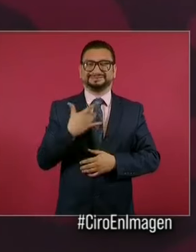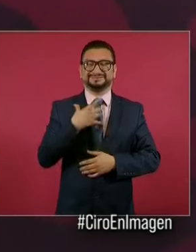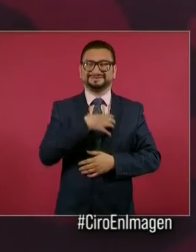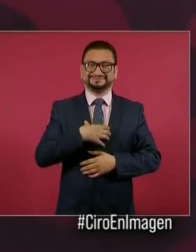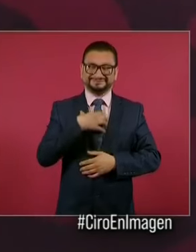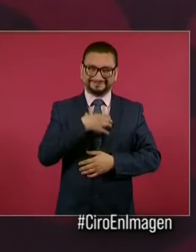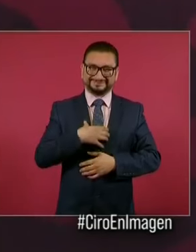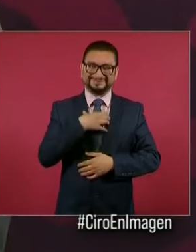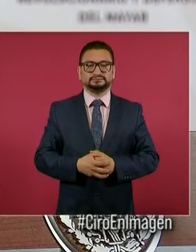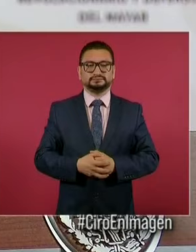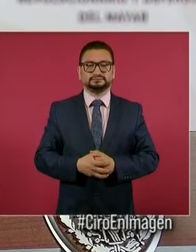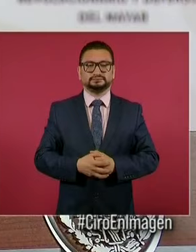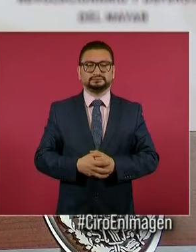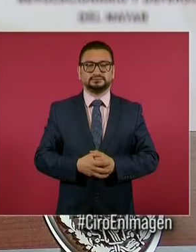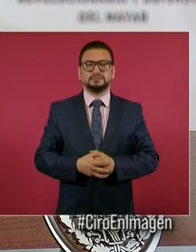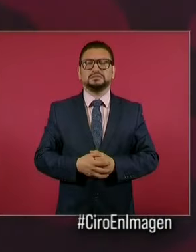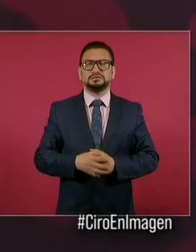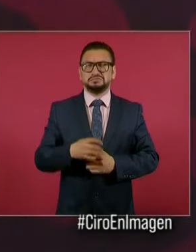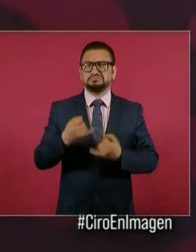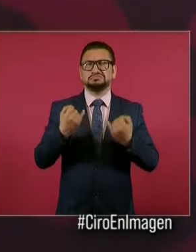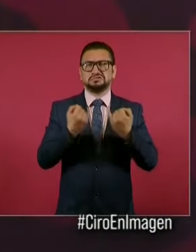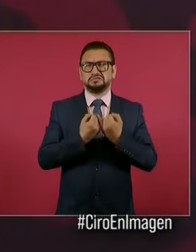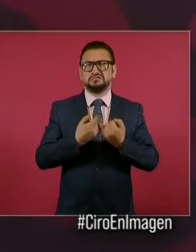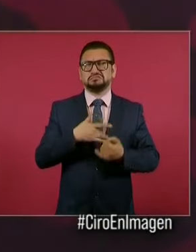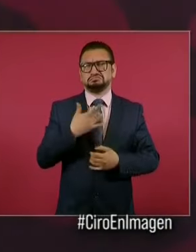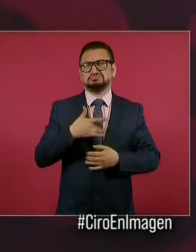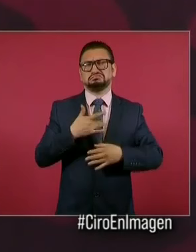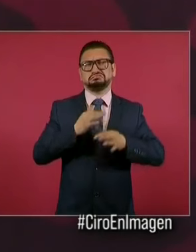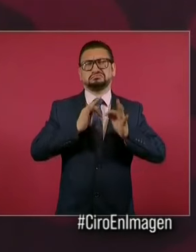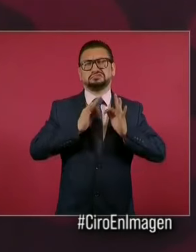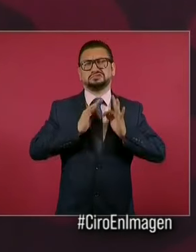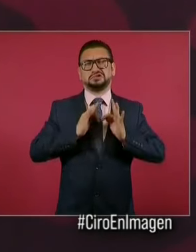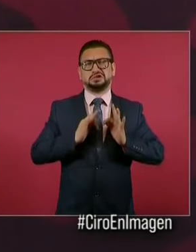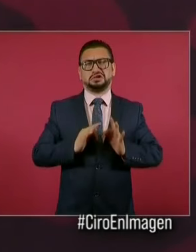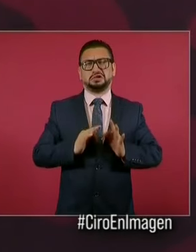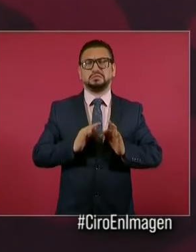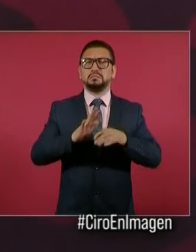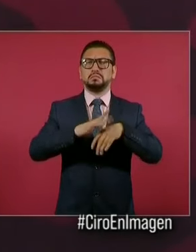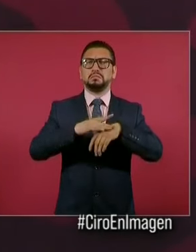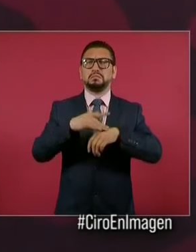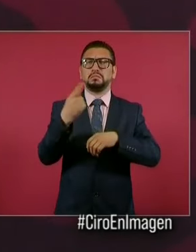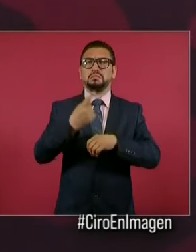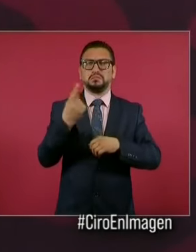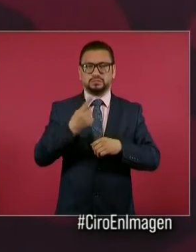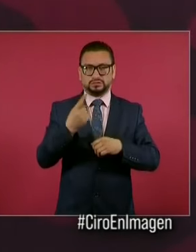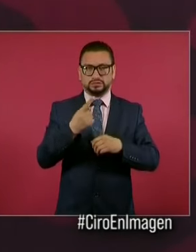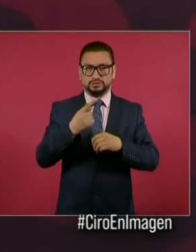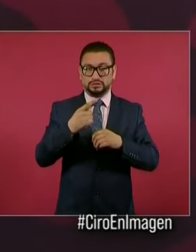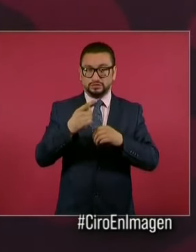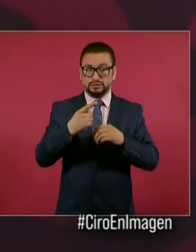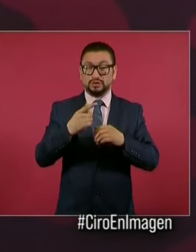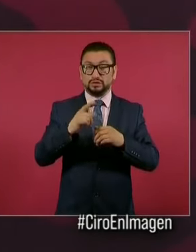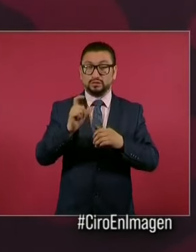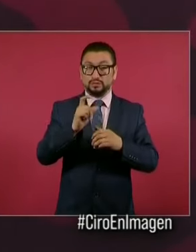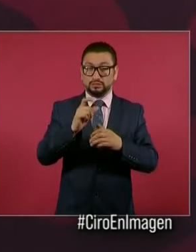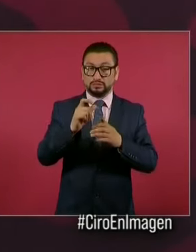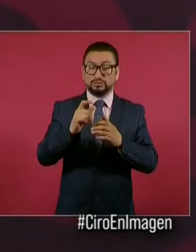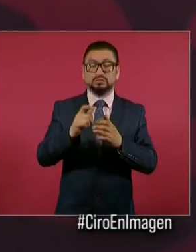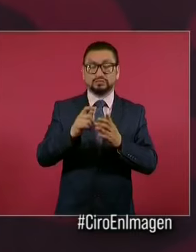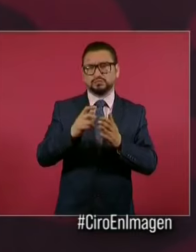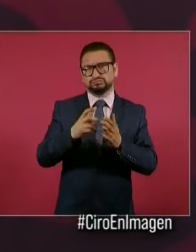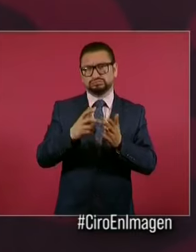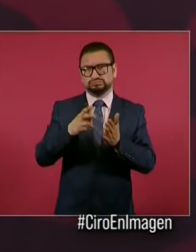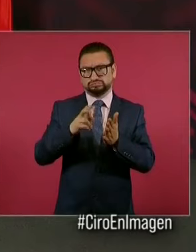contento y tranquilo porque al aprobarse